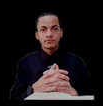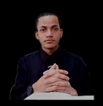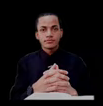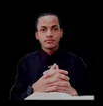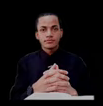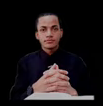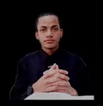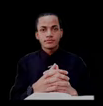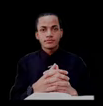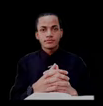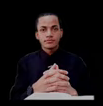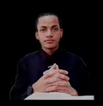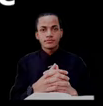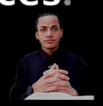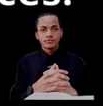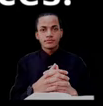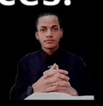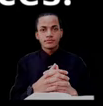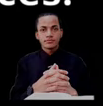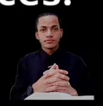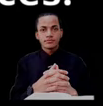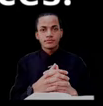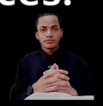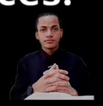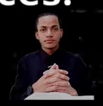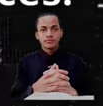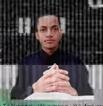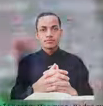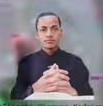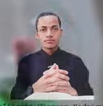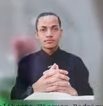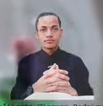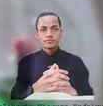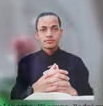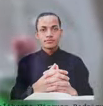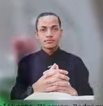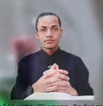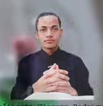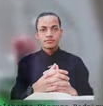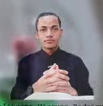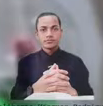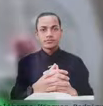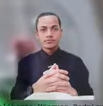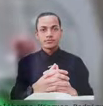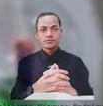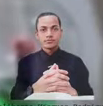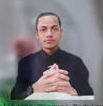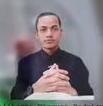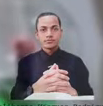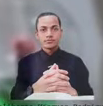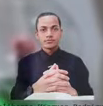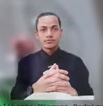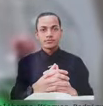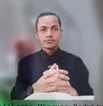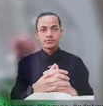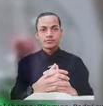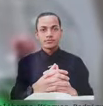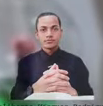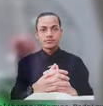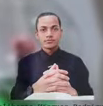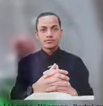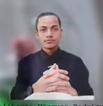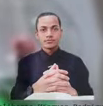más estrechamente relacionado con otros simios como los chimpancés. En conclusión, si hay una disputa sobre la reconstrucción del cráneo,